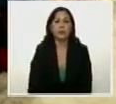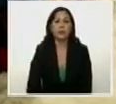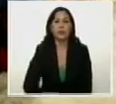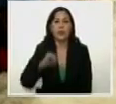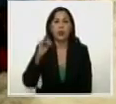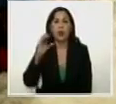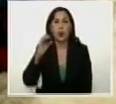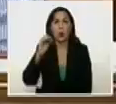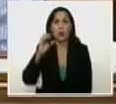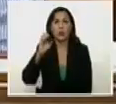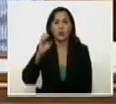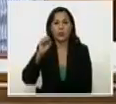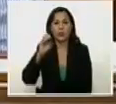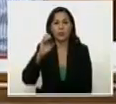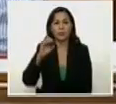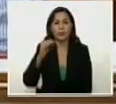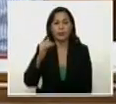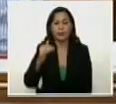José Arias,